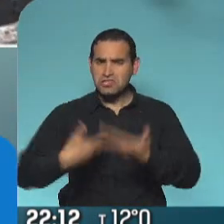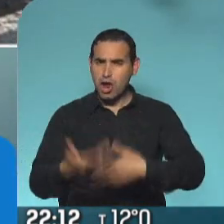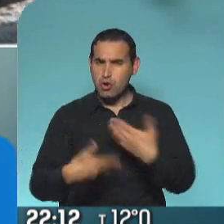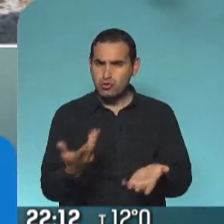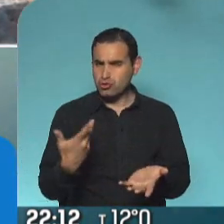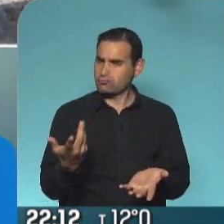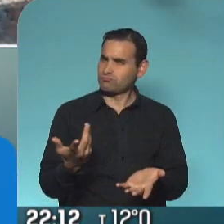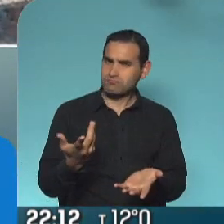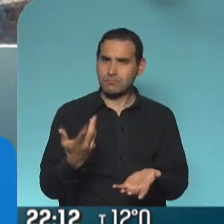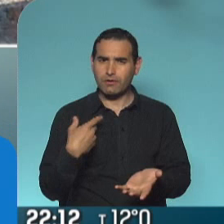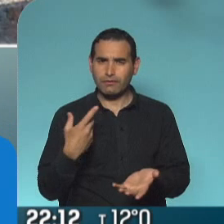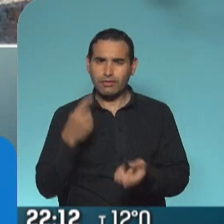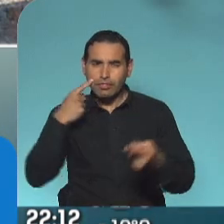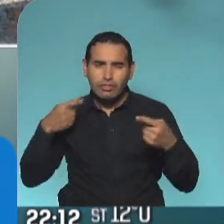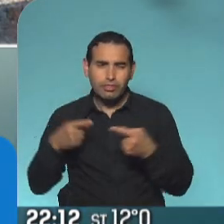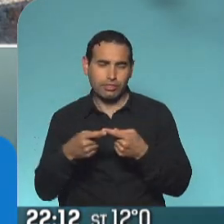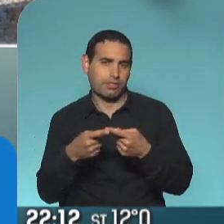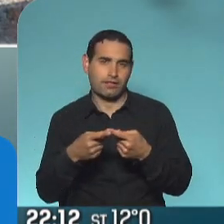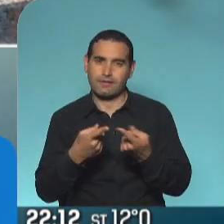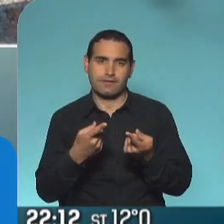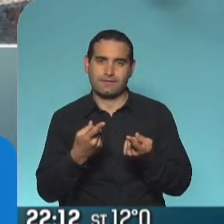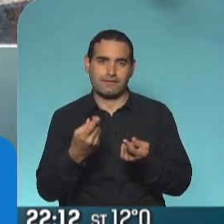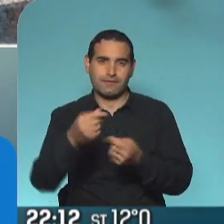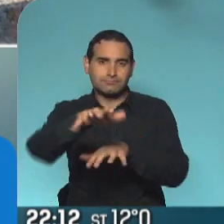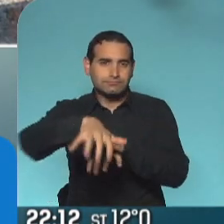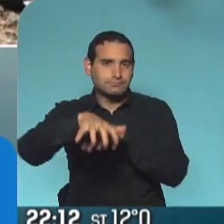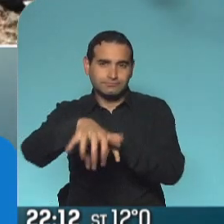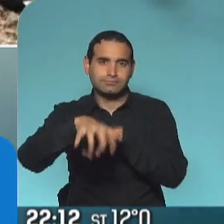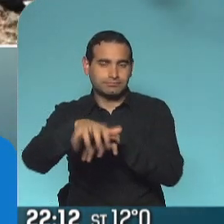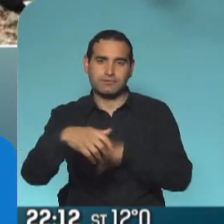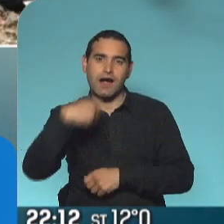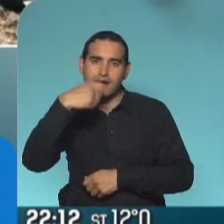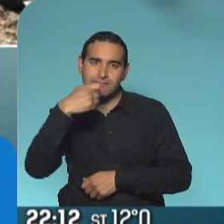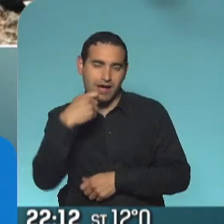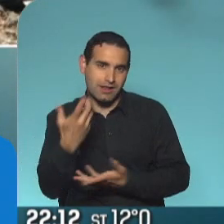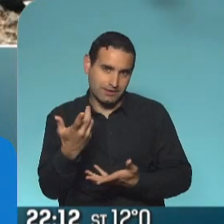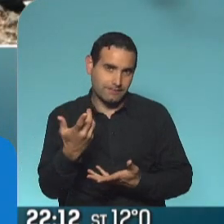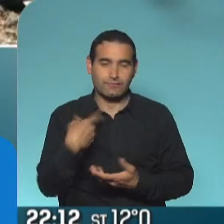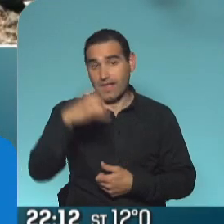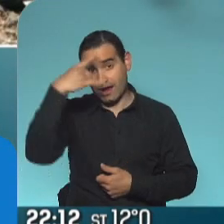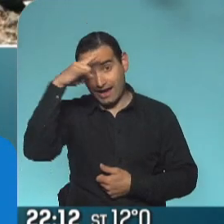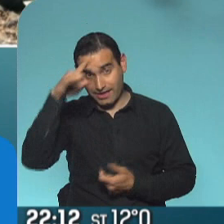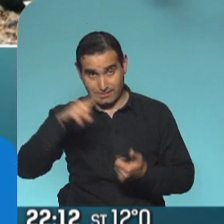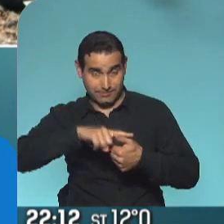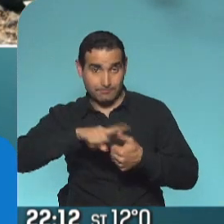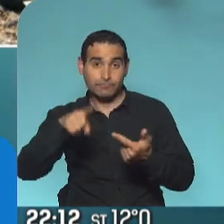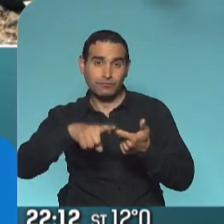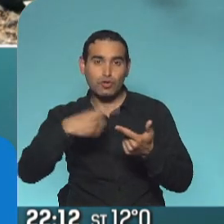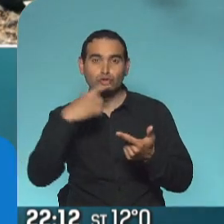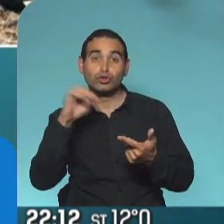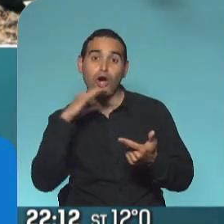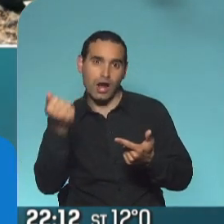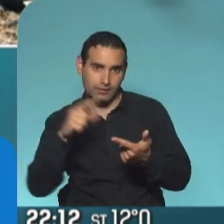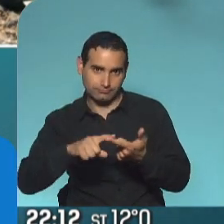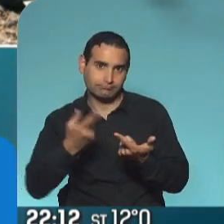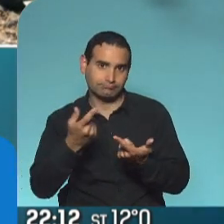orientado a generar proteínas, porque el mundo demanda cada vez más proteína animal, entonces sabemos que eso es ganadería por un lado y soja por el otro